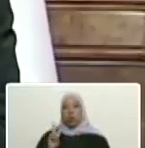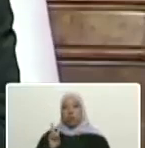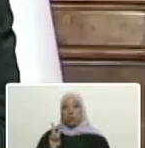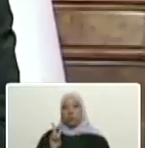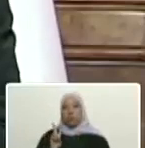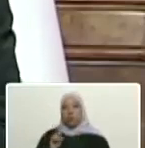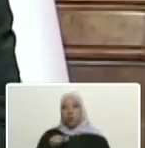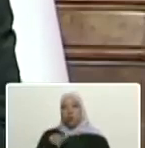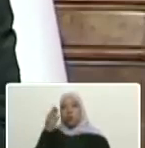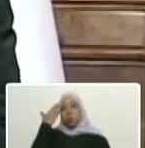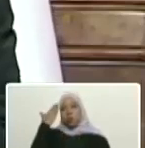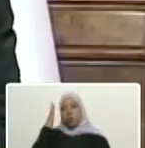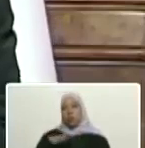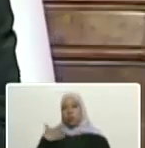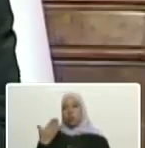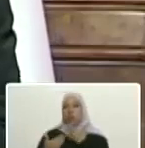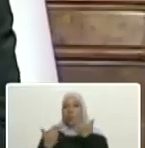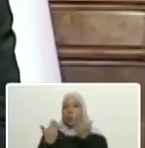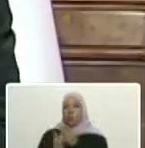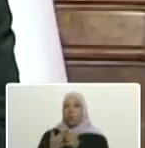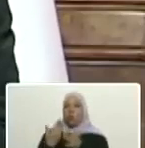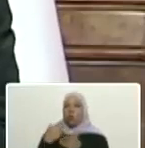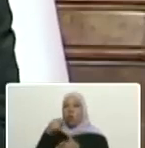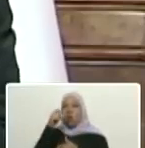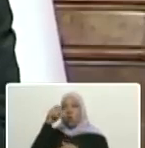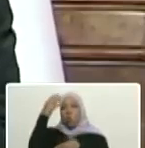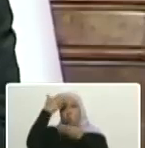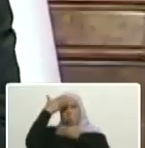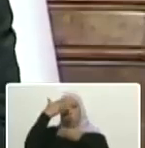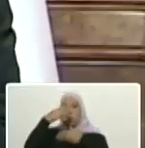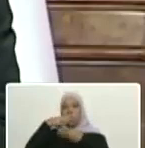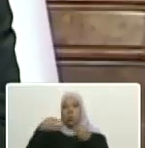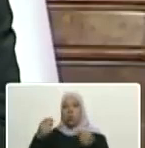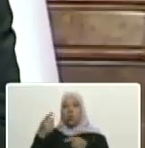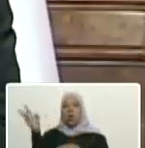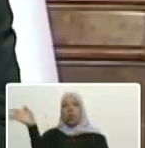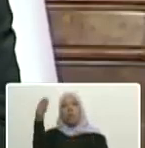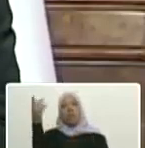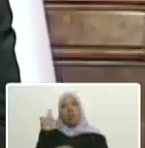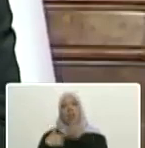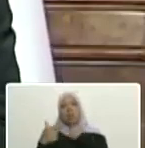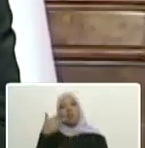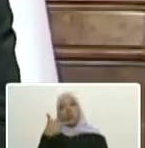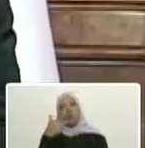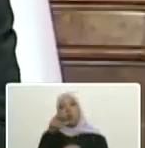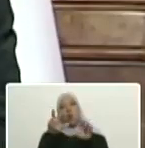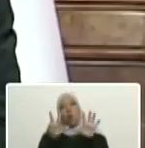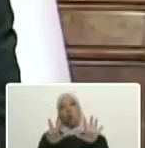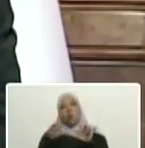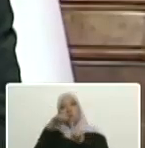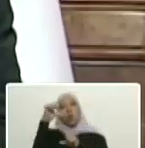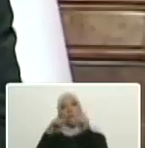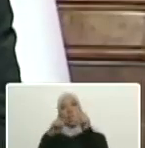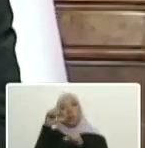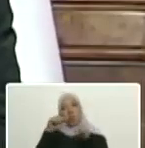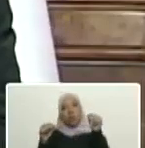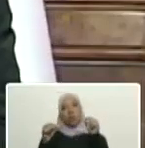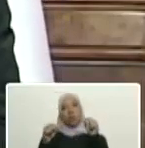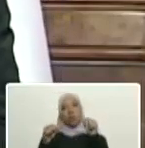para que usted lleve hasta los territorios saharauis esa bandera tricolor de 8 estrellas y